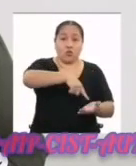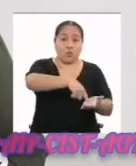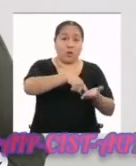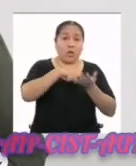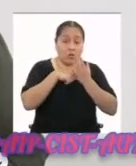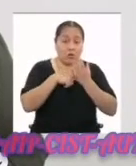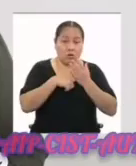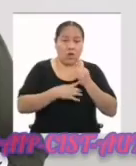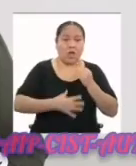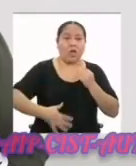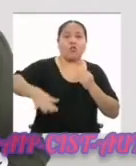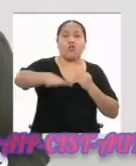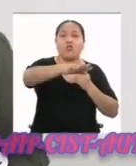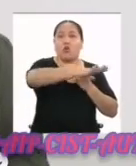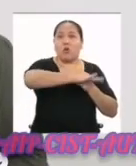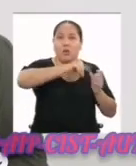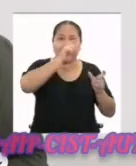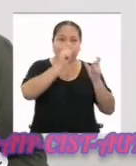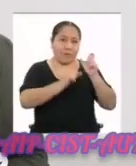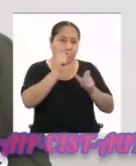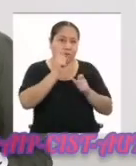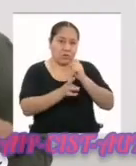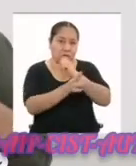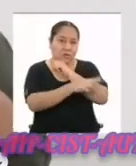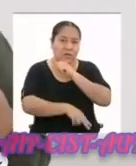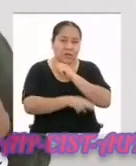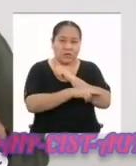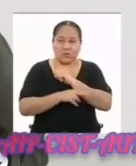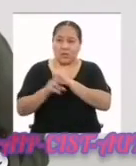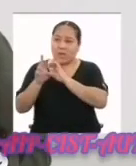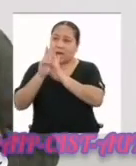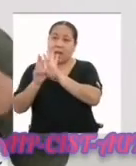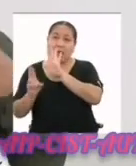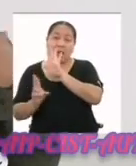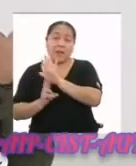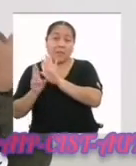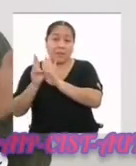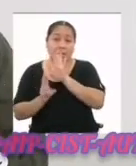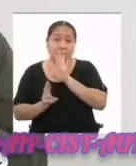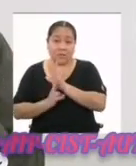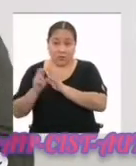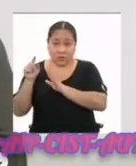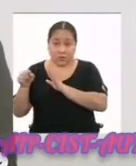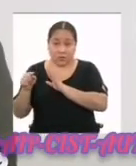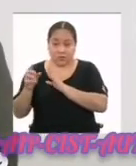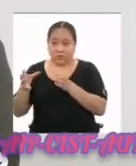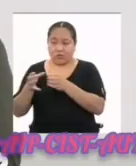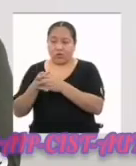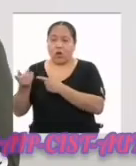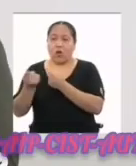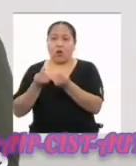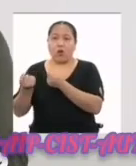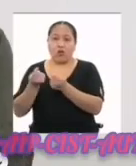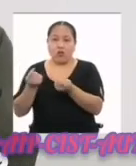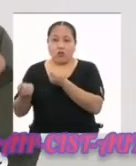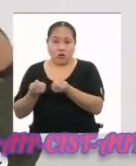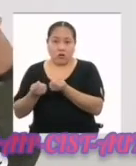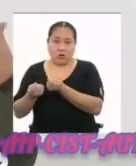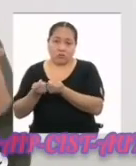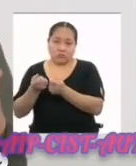cumplida por todas y todos los ciudadanos. Y los reglamentos son aquellos que regulan de